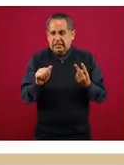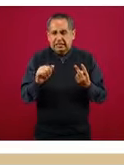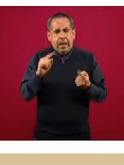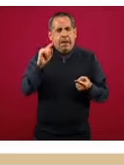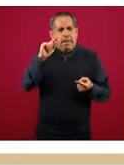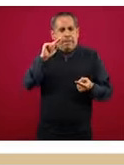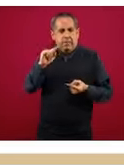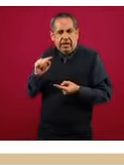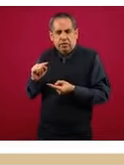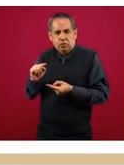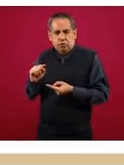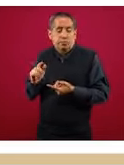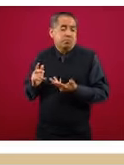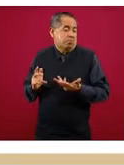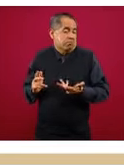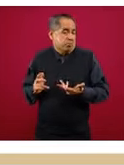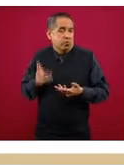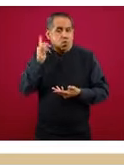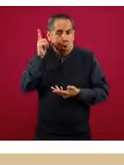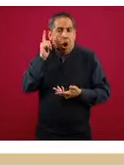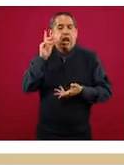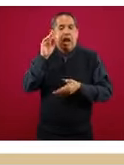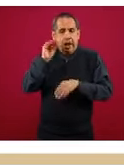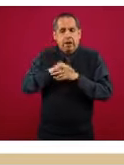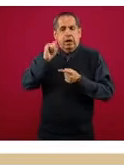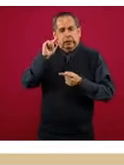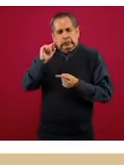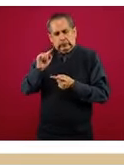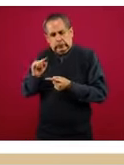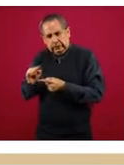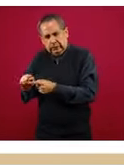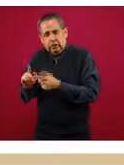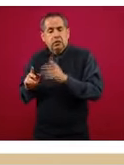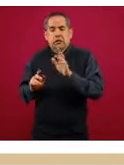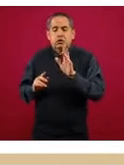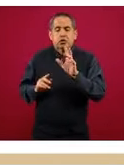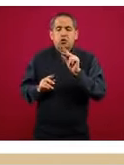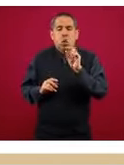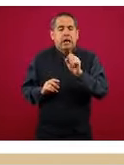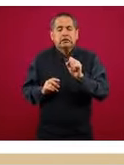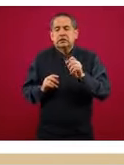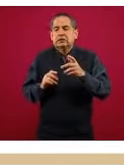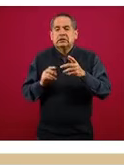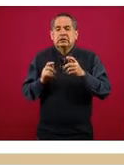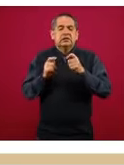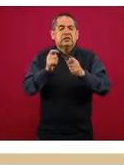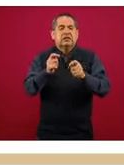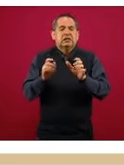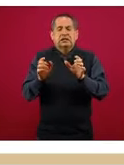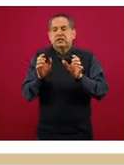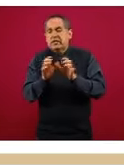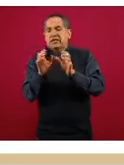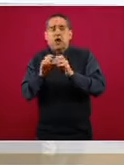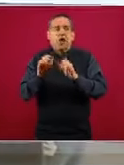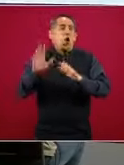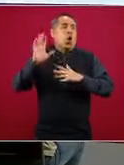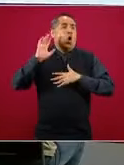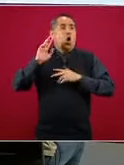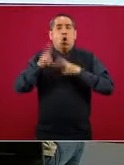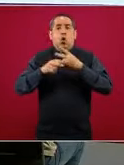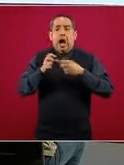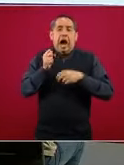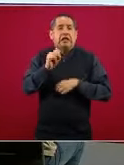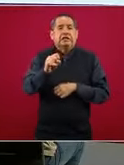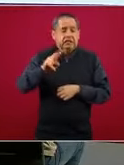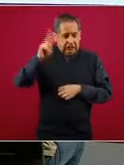26. Esperemos que se mantenga. Aquí nada se trata de una acreditación, certificación o promesa de que